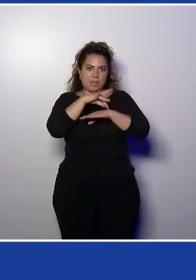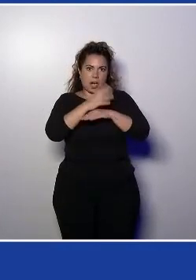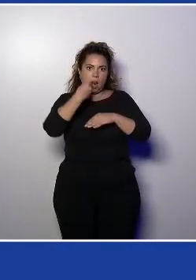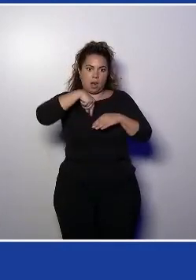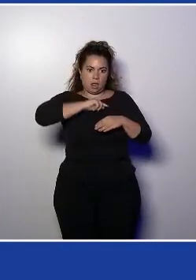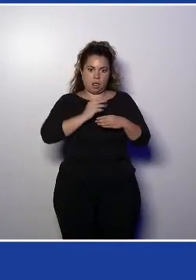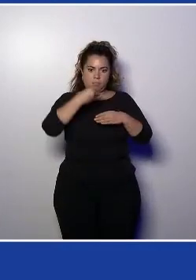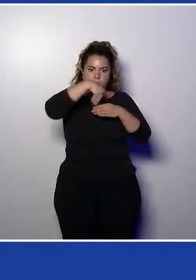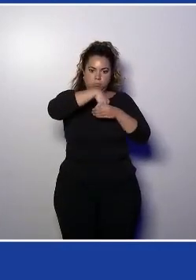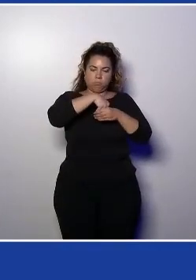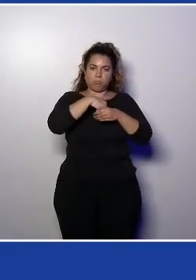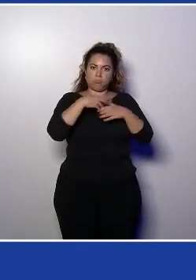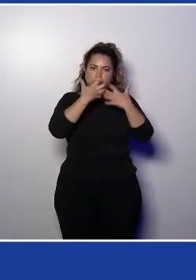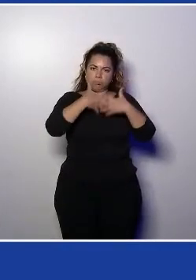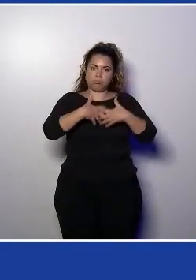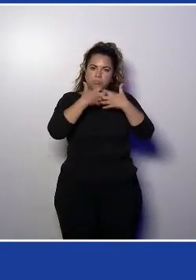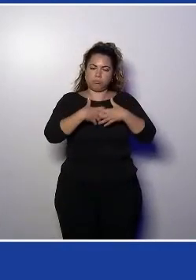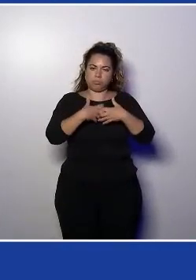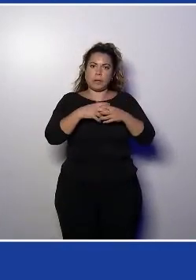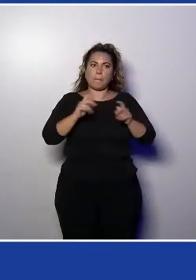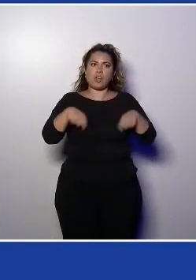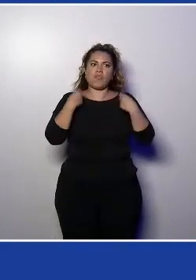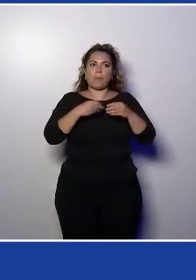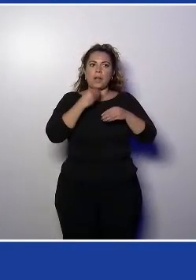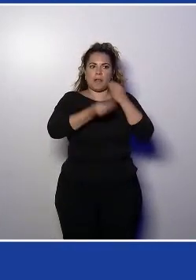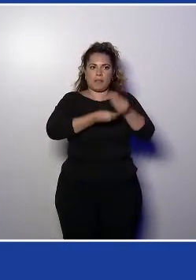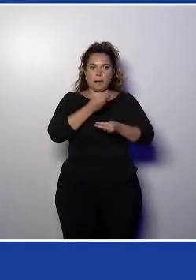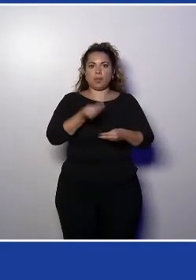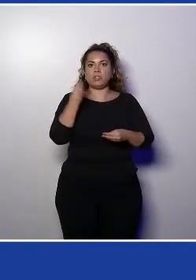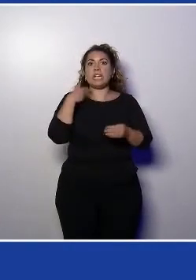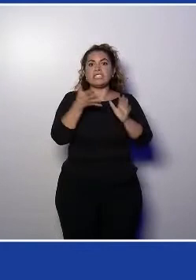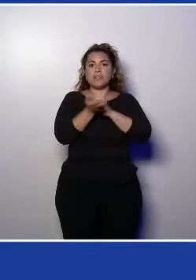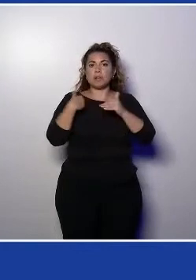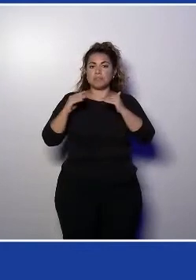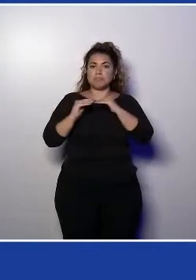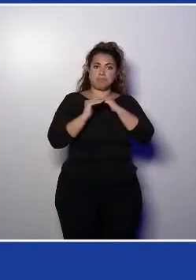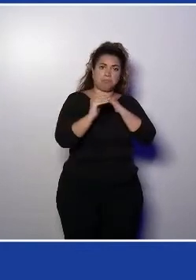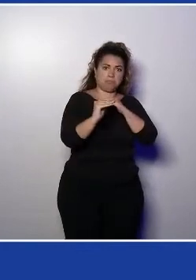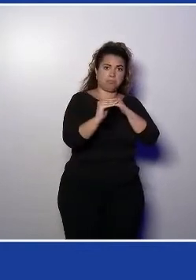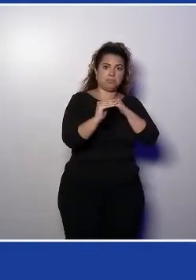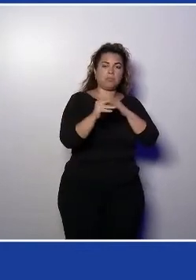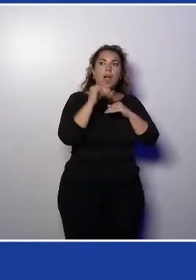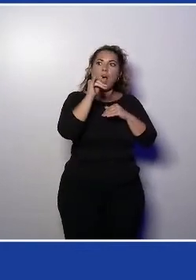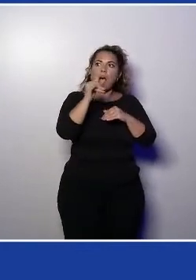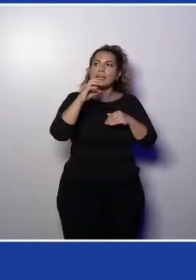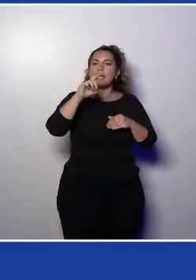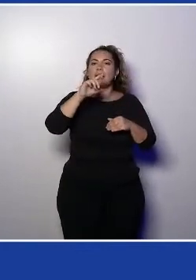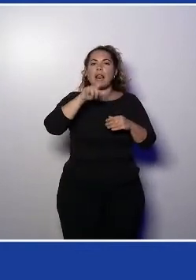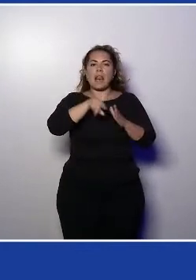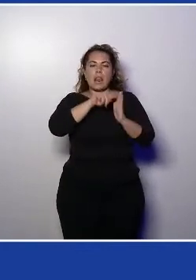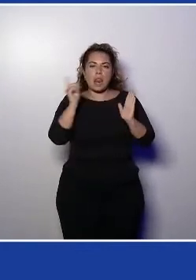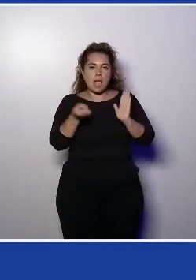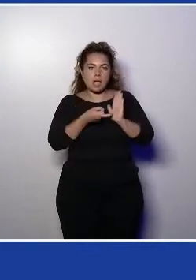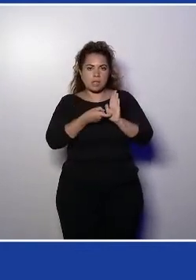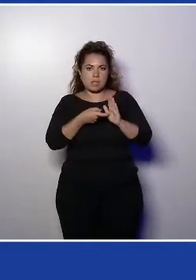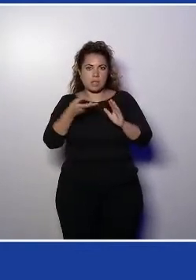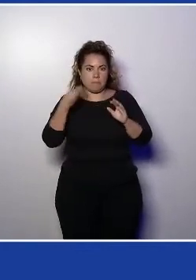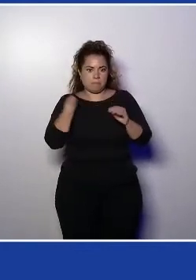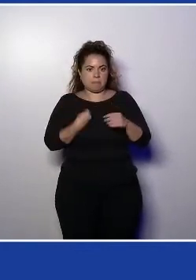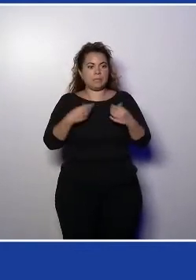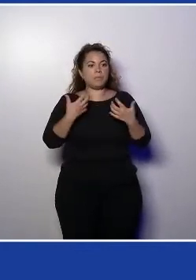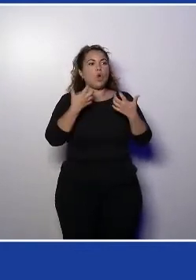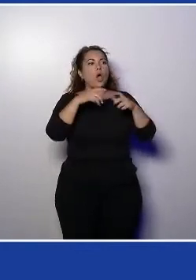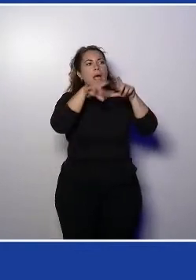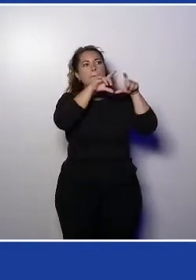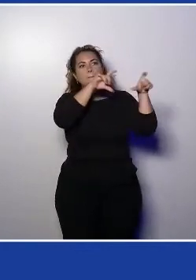dentro de la biofábrica. Somos una provincia agrosustentable. Tenemos una ley donde favorece a todas las